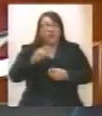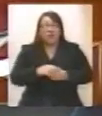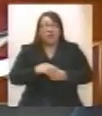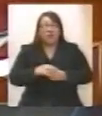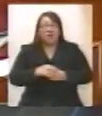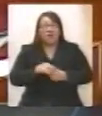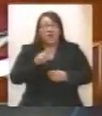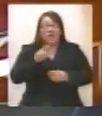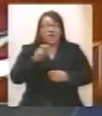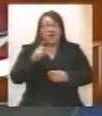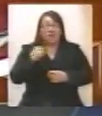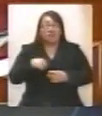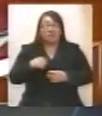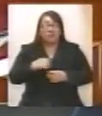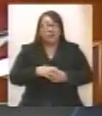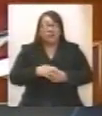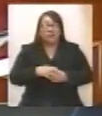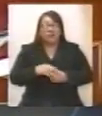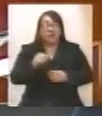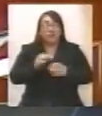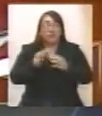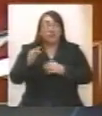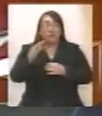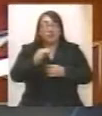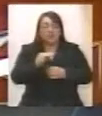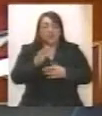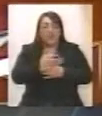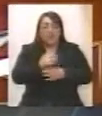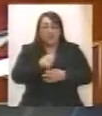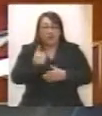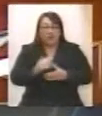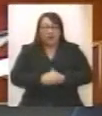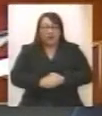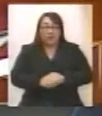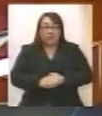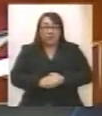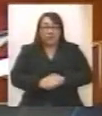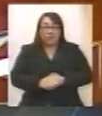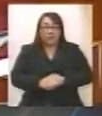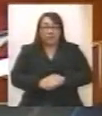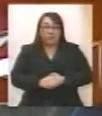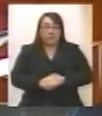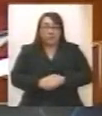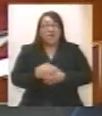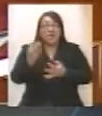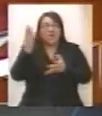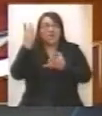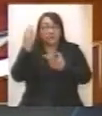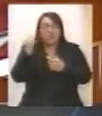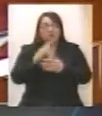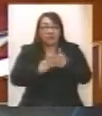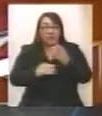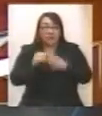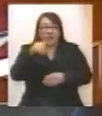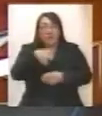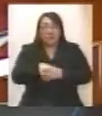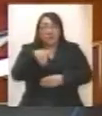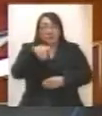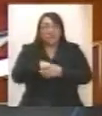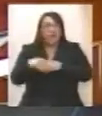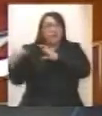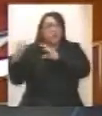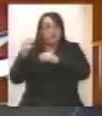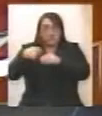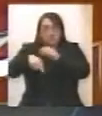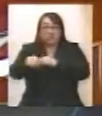la Red de Municipalidades Rurales, entre otros. Esperemos que las elecciones de octubre